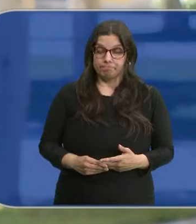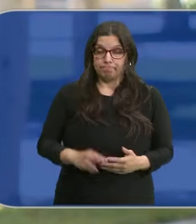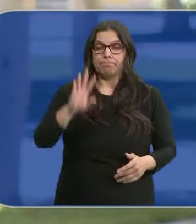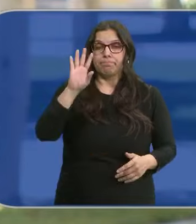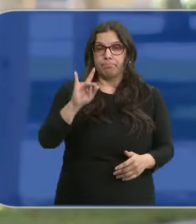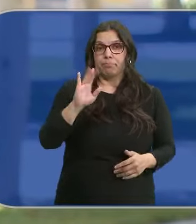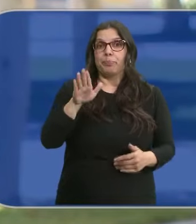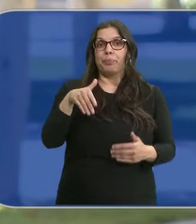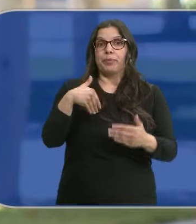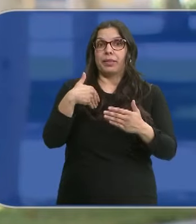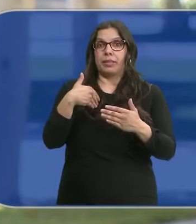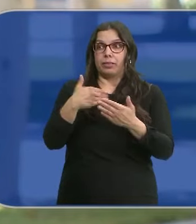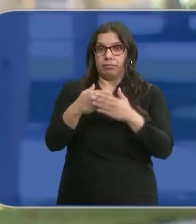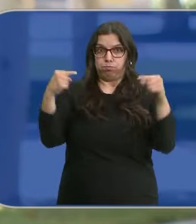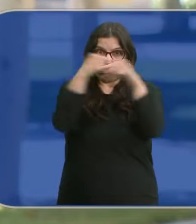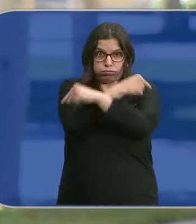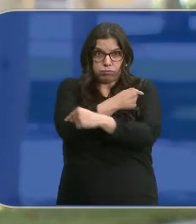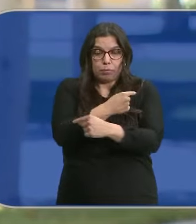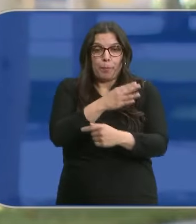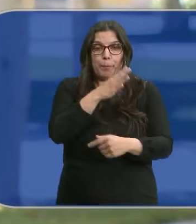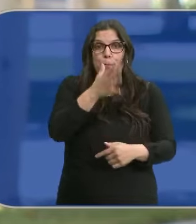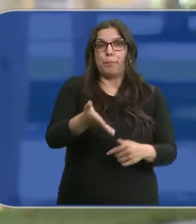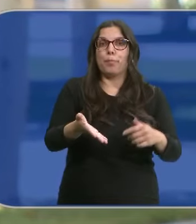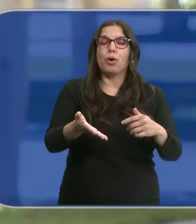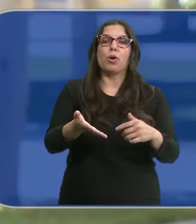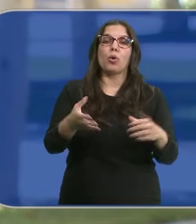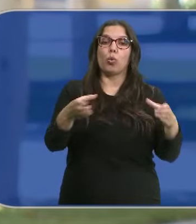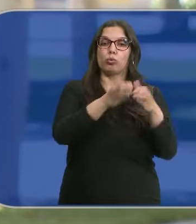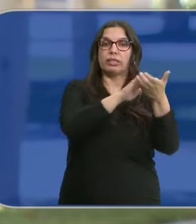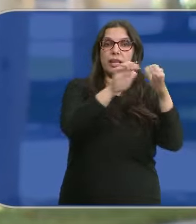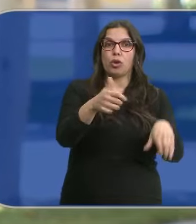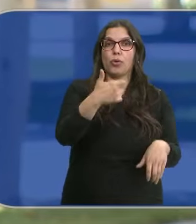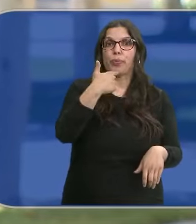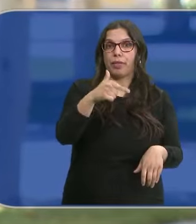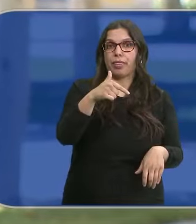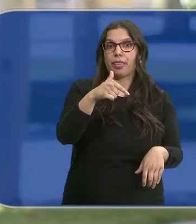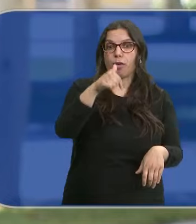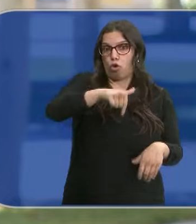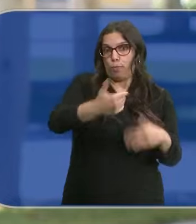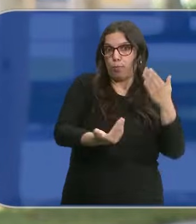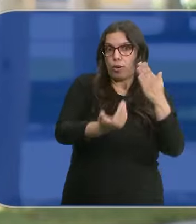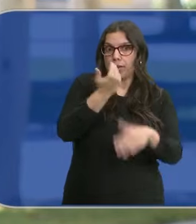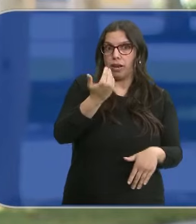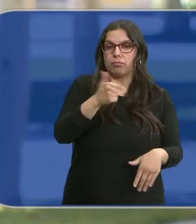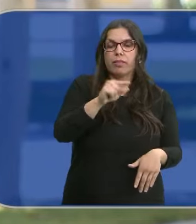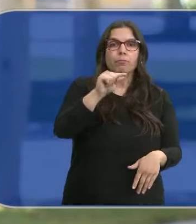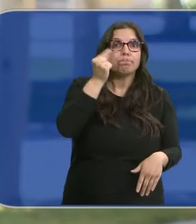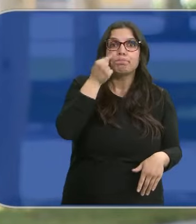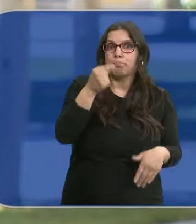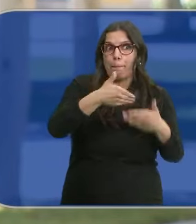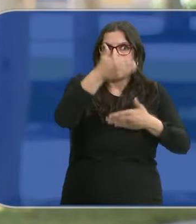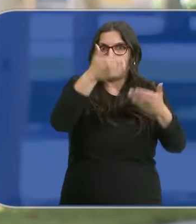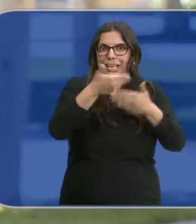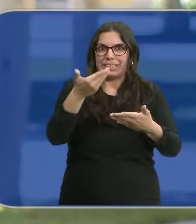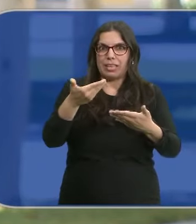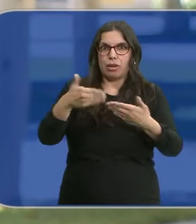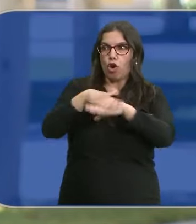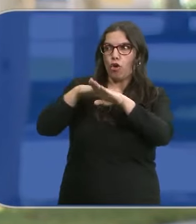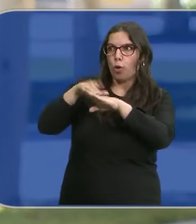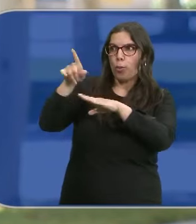Sí. E incluso contradictorias, podríamos decir, porque la Junta ha dicho esta mañana que se ha enterado por la prensa que no ha